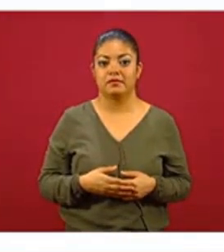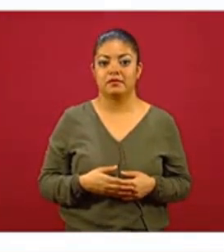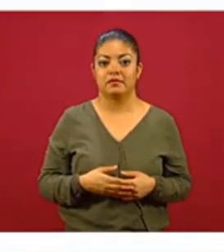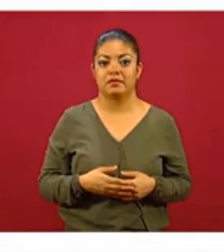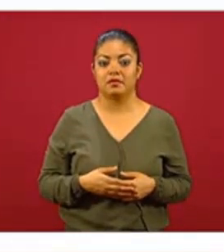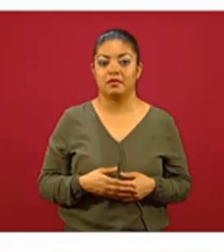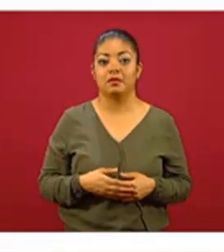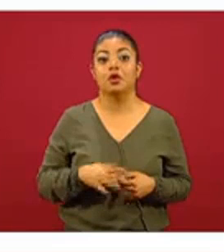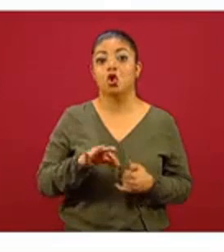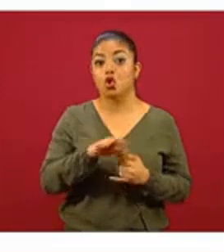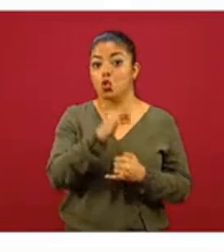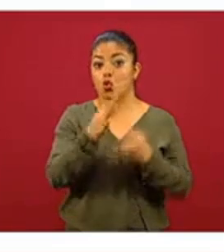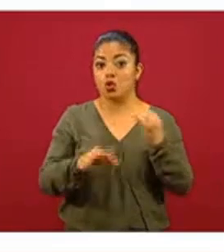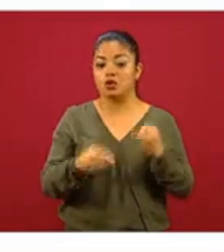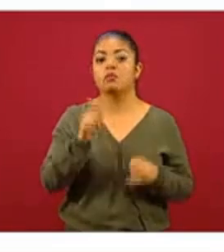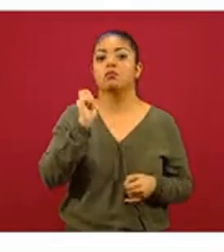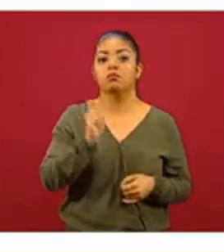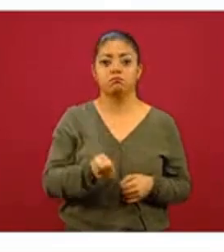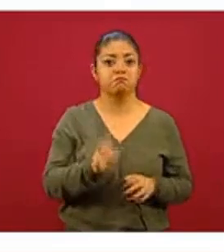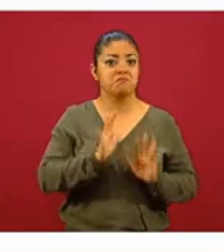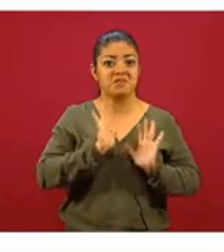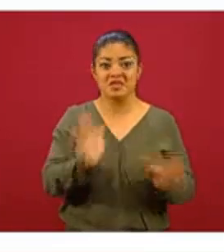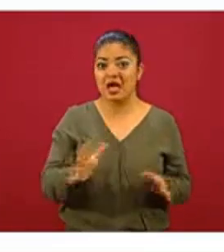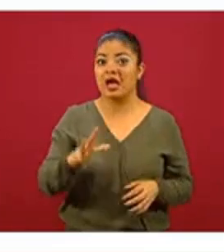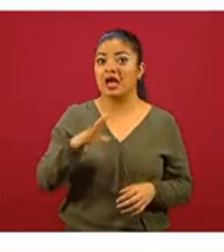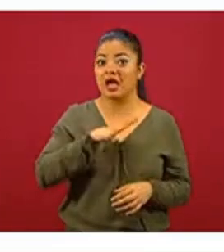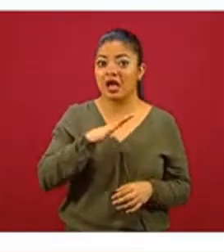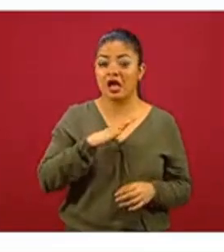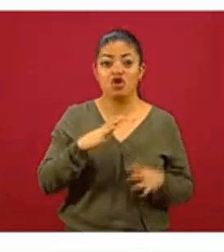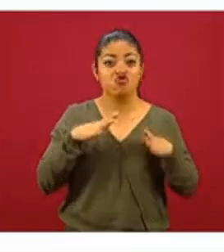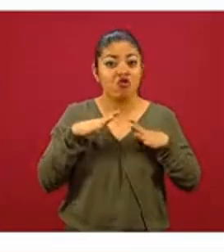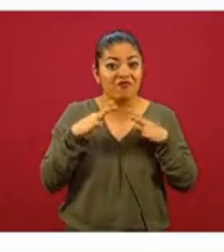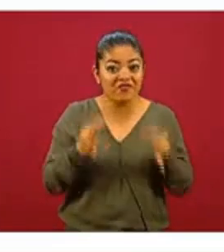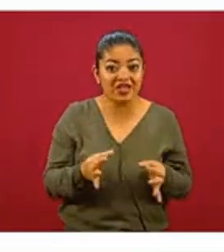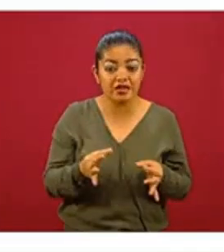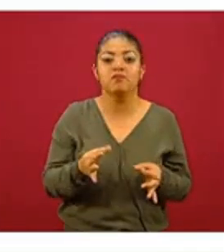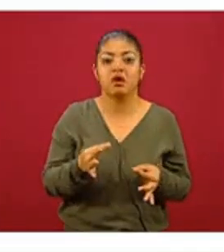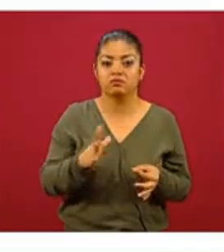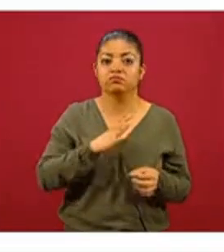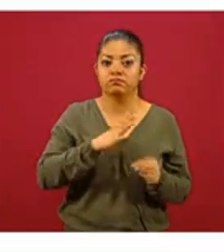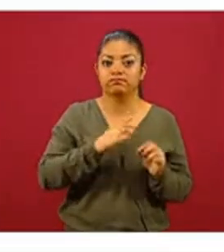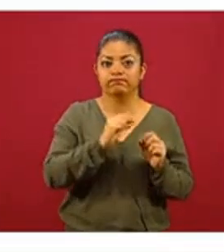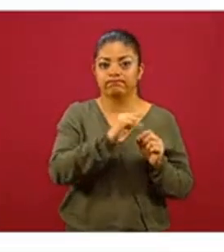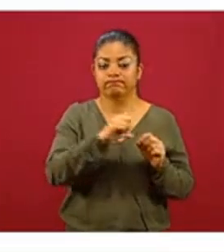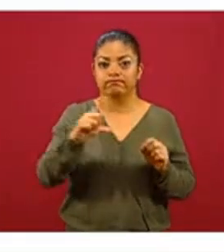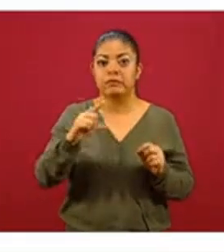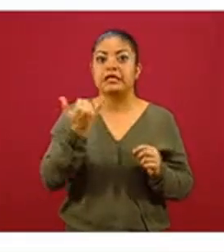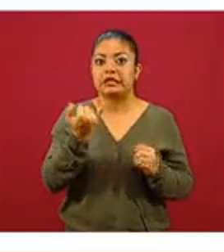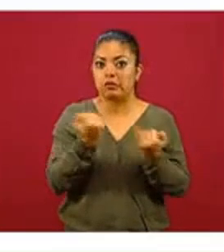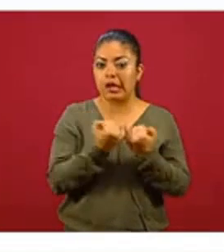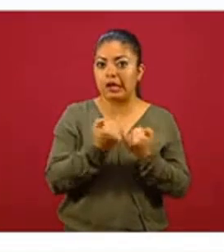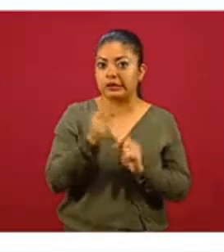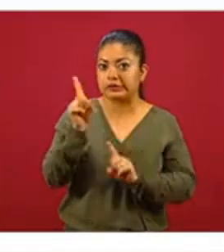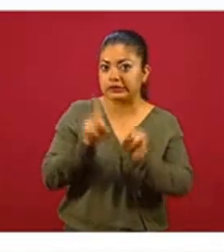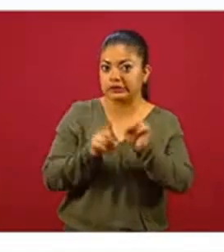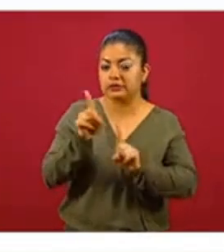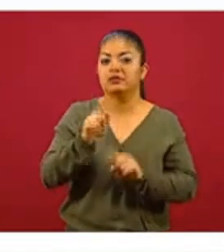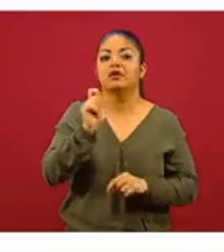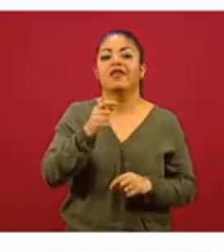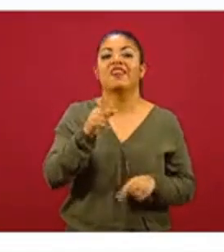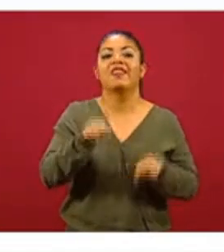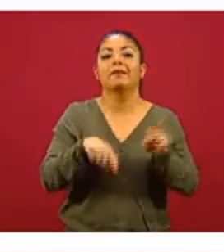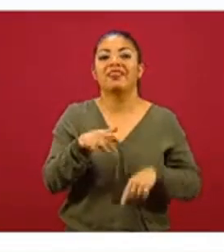Y finalmente los casos confirmados y los casos sospechosos van siguiendo también este mismo patrón de acuerdo a la fecha de inicio de los síntomas y